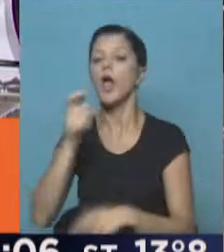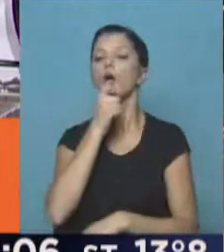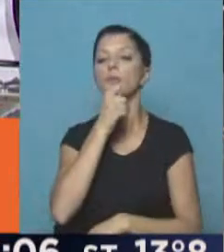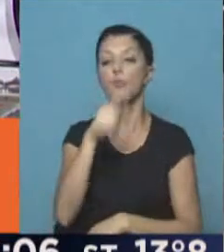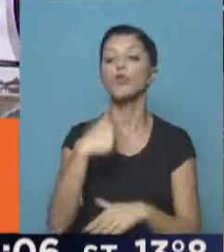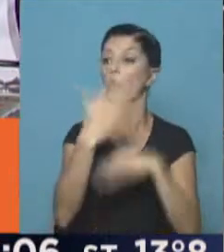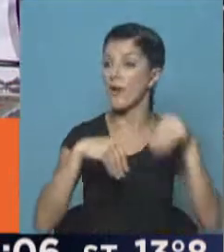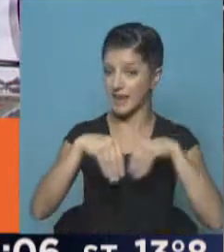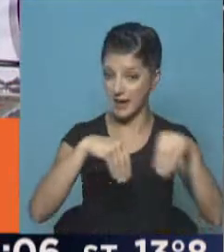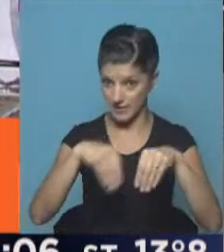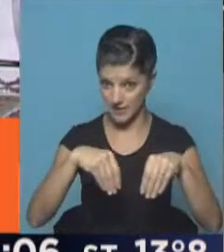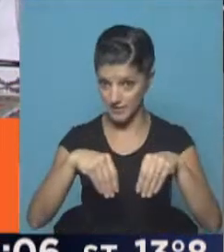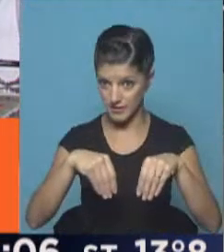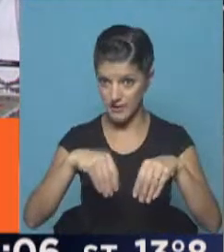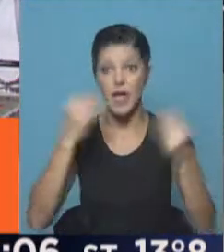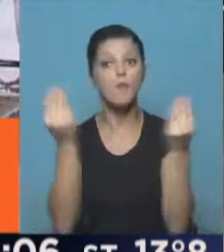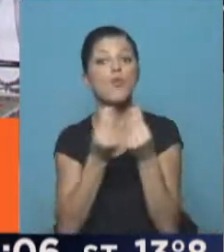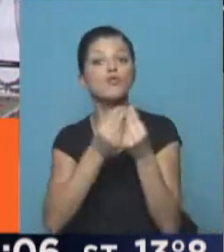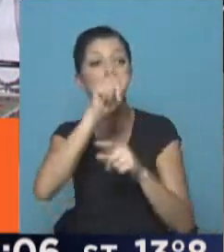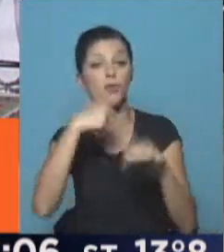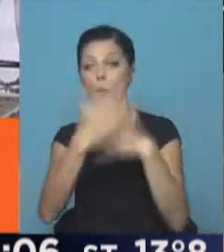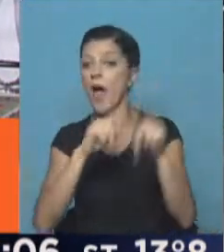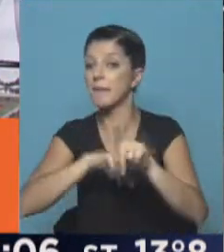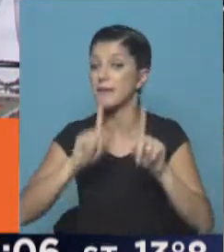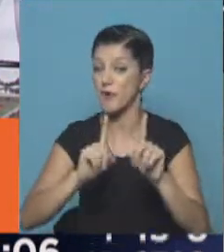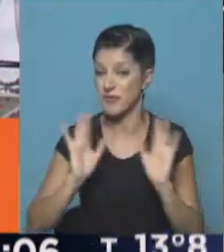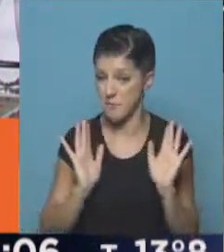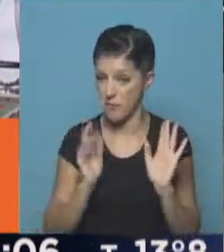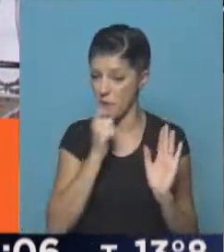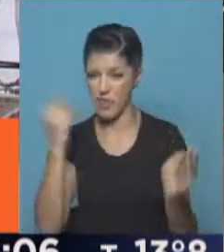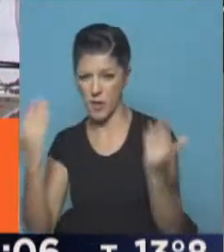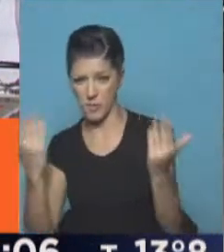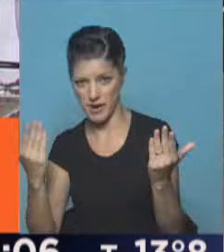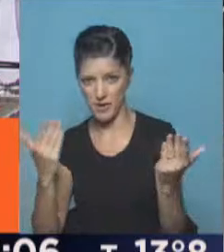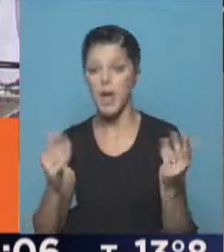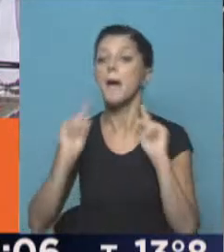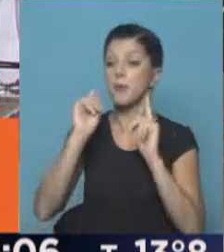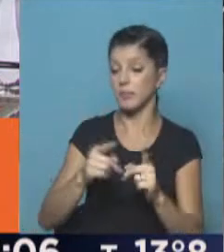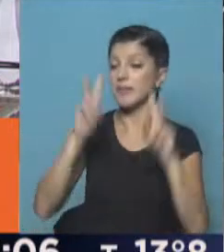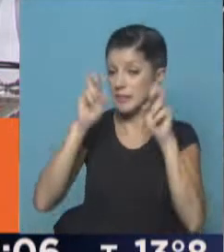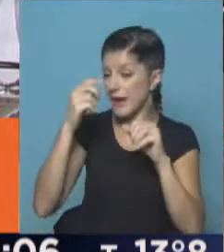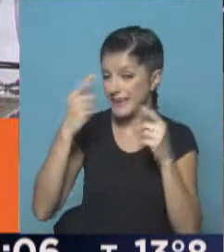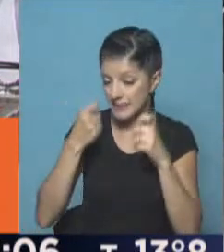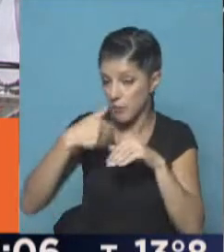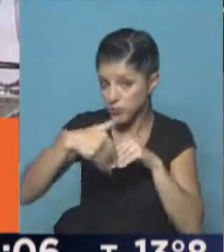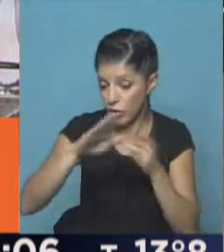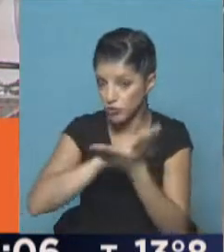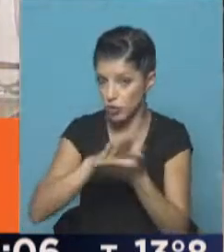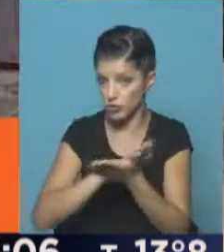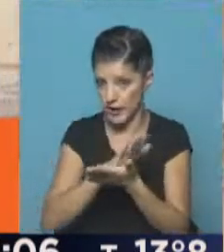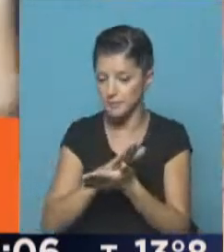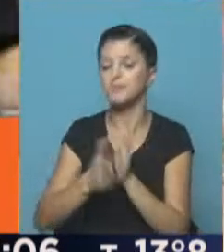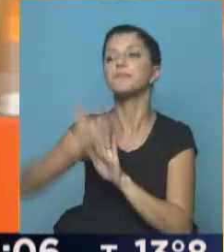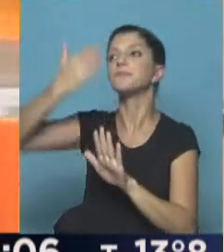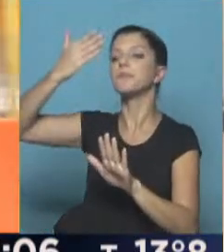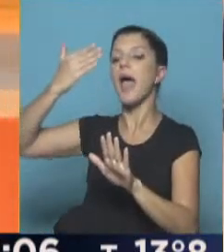múltiples niveles con diferentes jugadores al mismo tiempo. Y además, coyunturas mucho más inmediatas. Cuando se tenía esta agenda, eran sobre